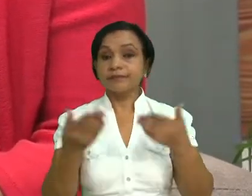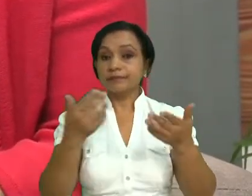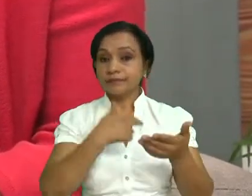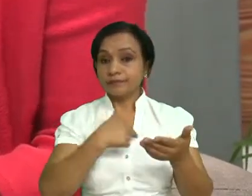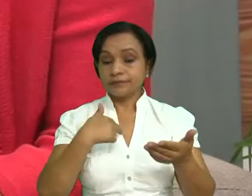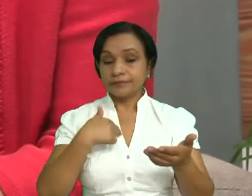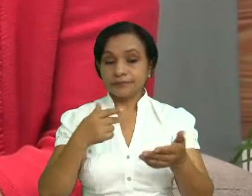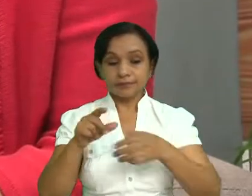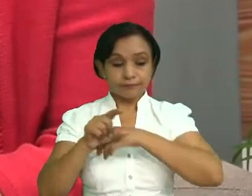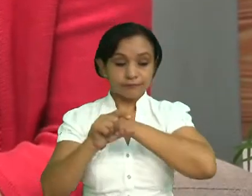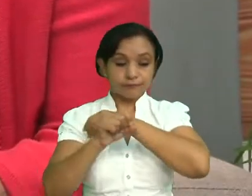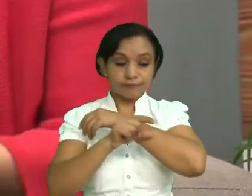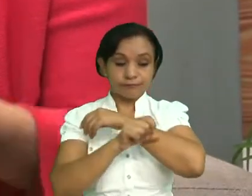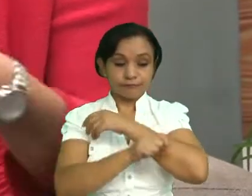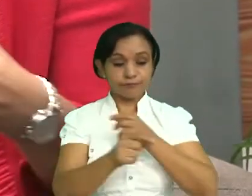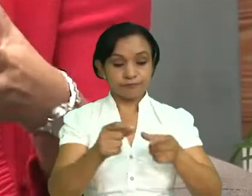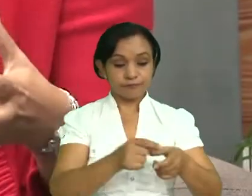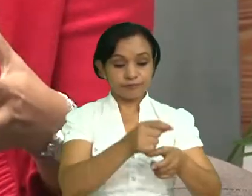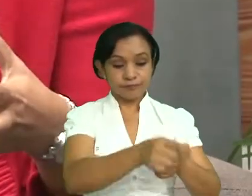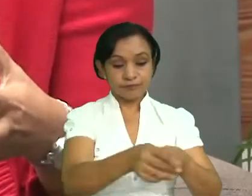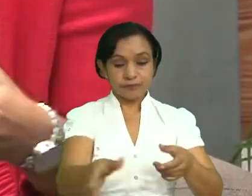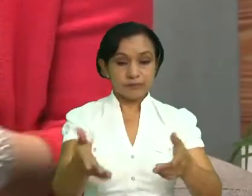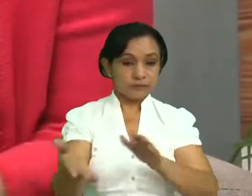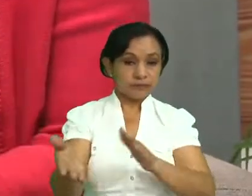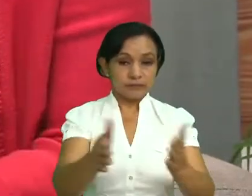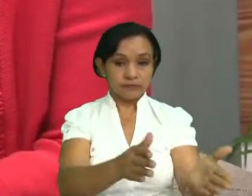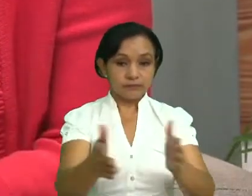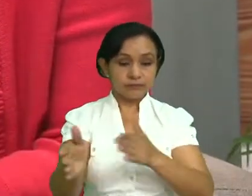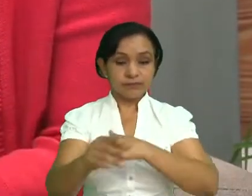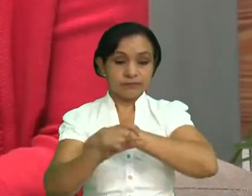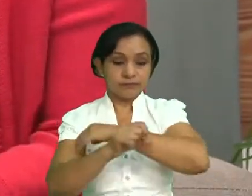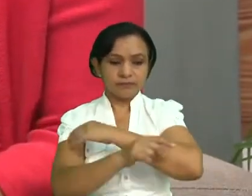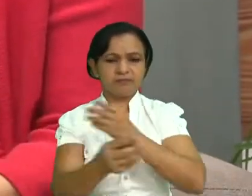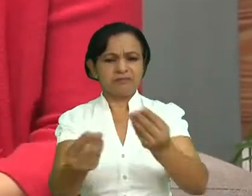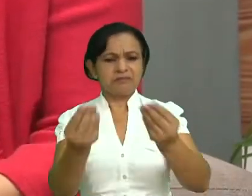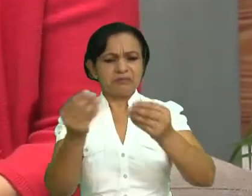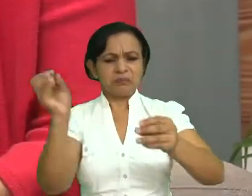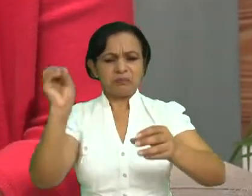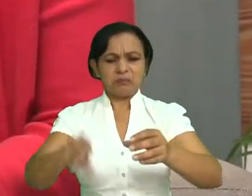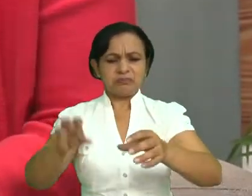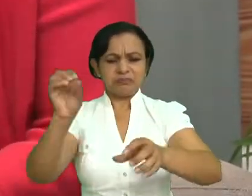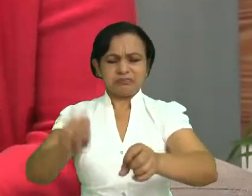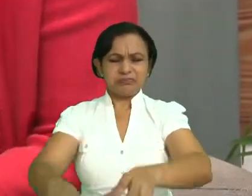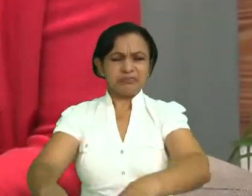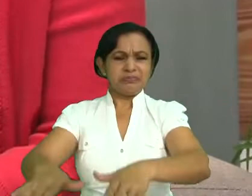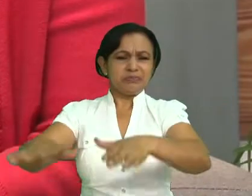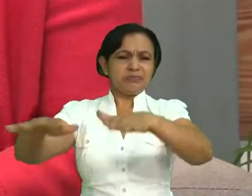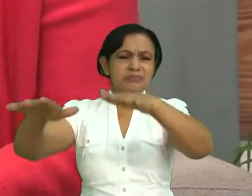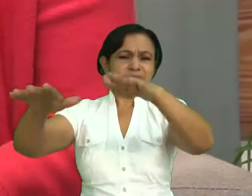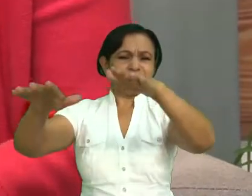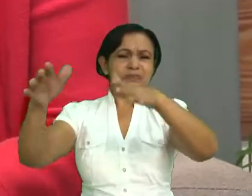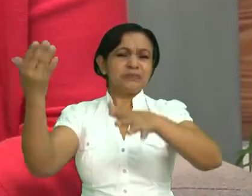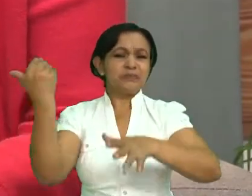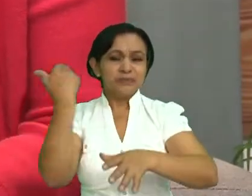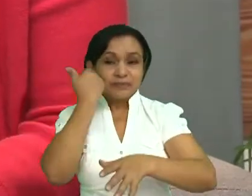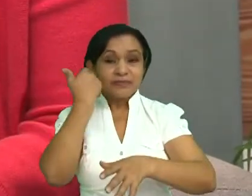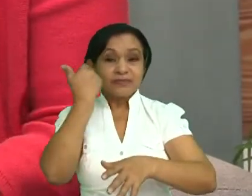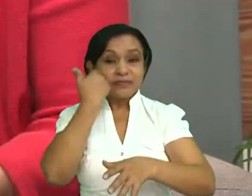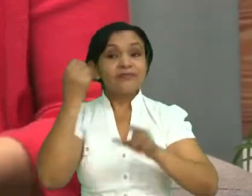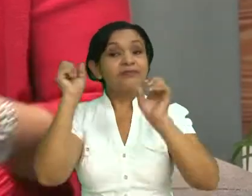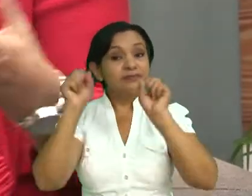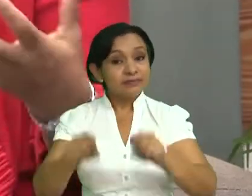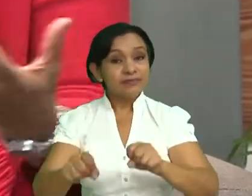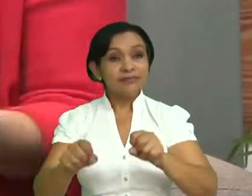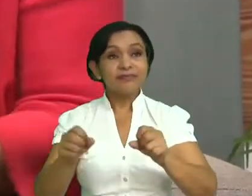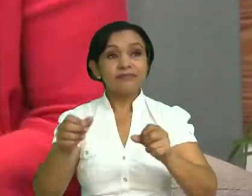aplicación del BioRap también, porque la acumulación de basura, ahí es un foco, ¿verdad?, de transmisión, claro, doctora. Entonces,